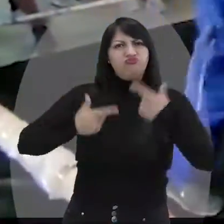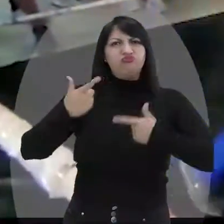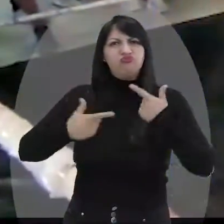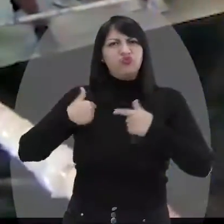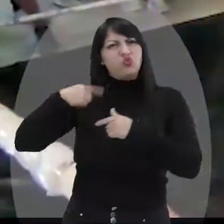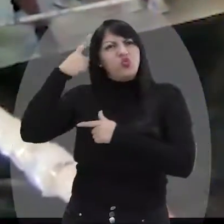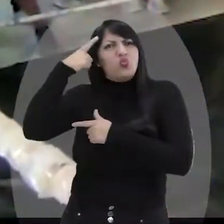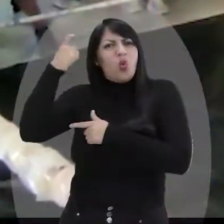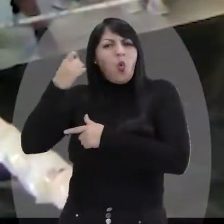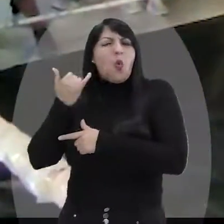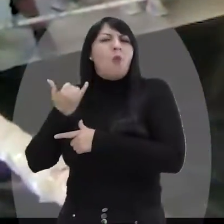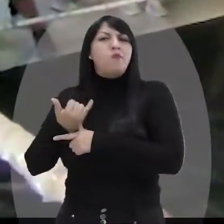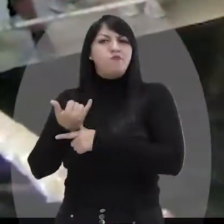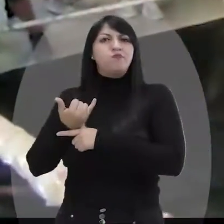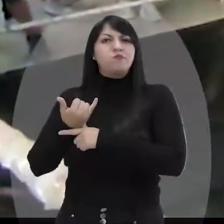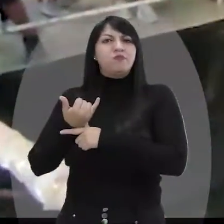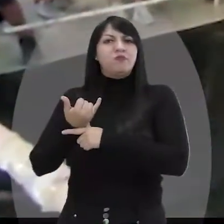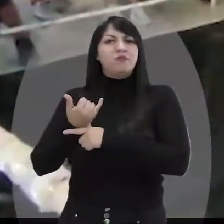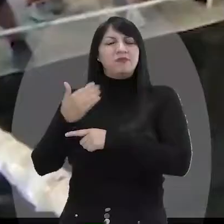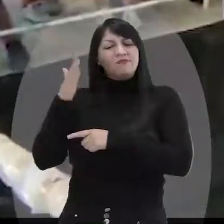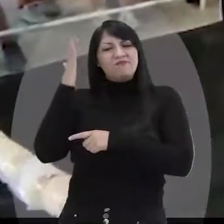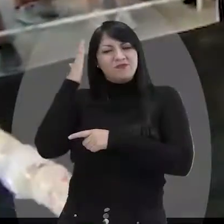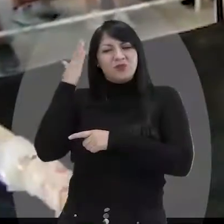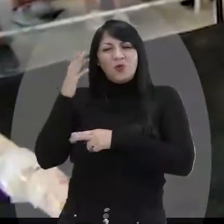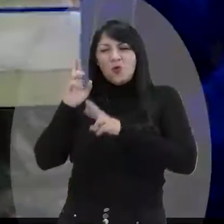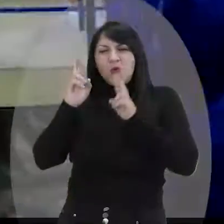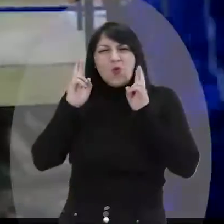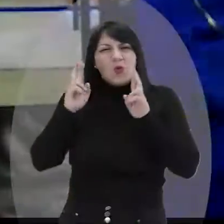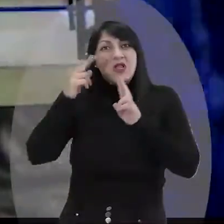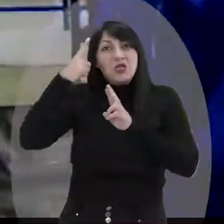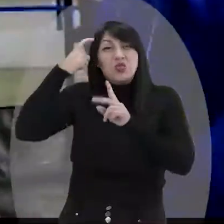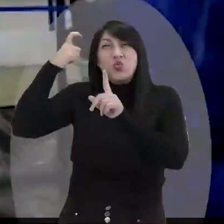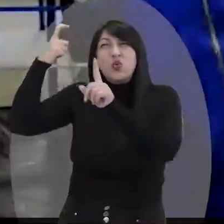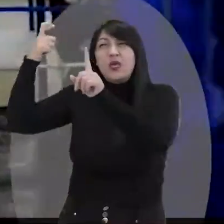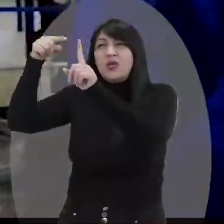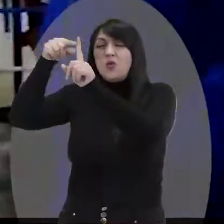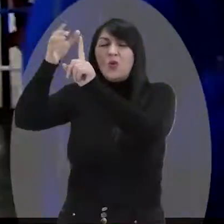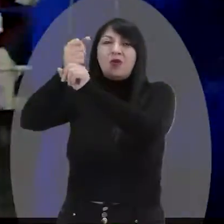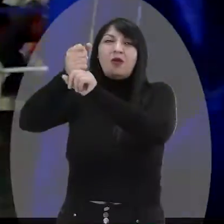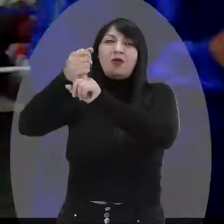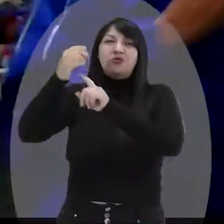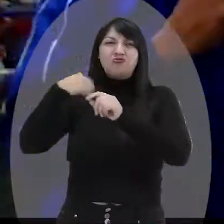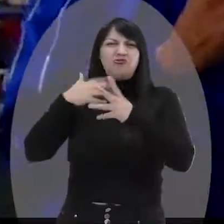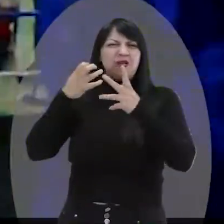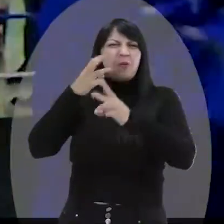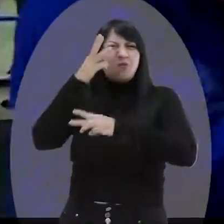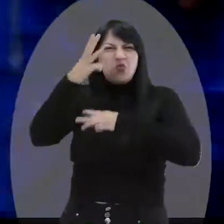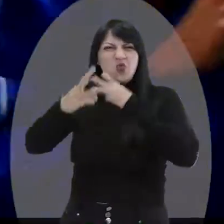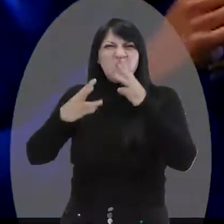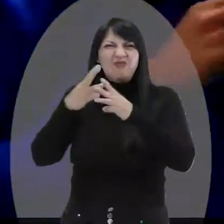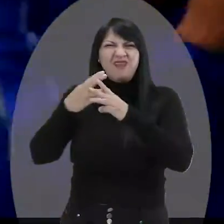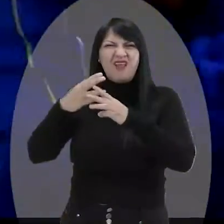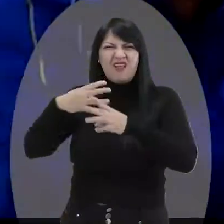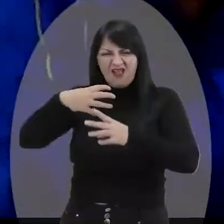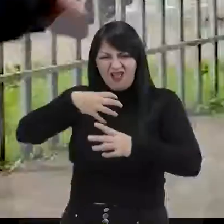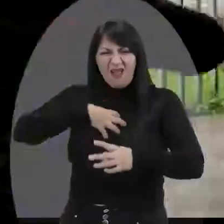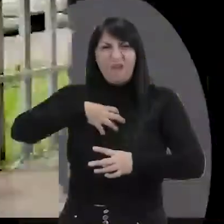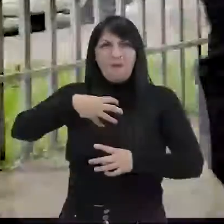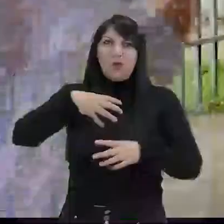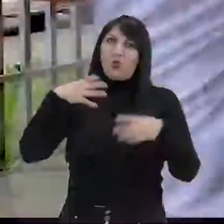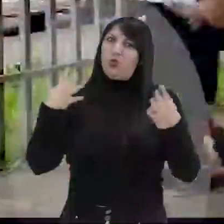luchando y pues llegar a mi sueño que es ser campeón